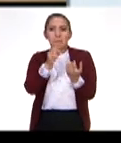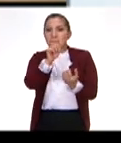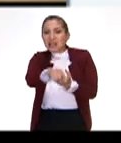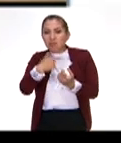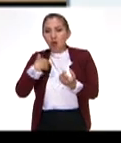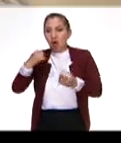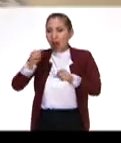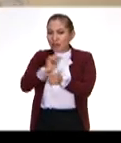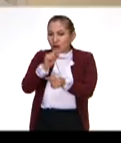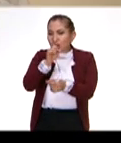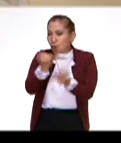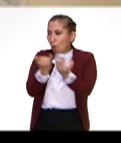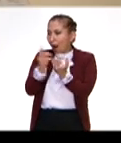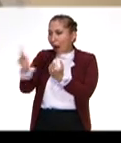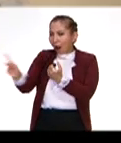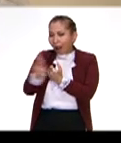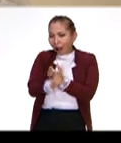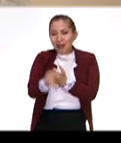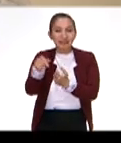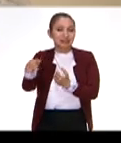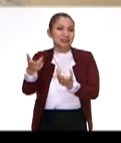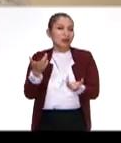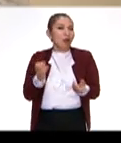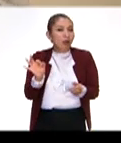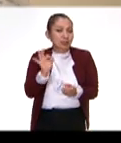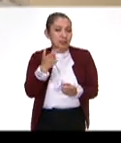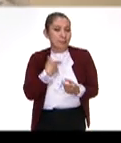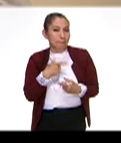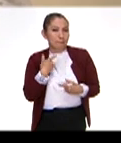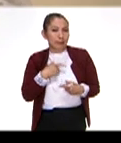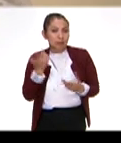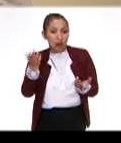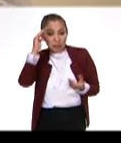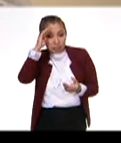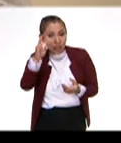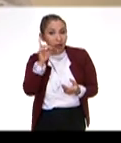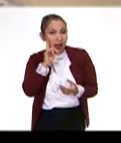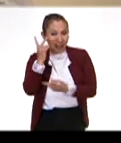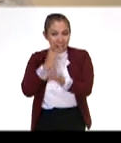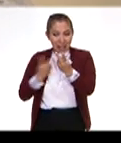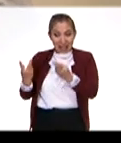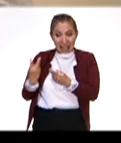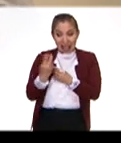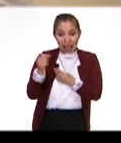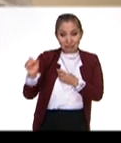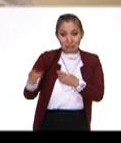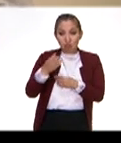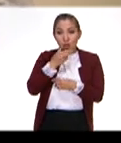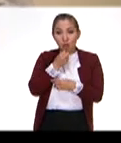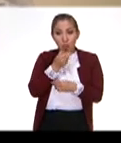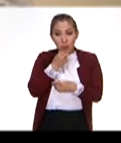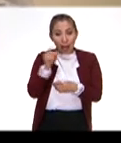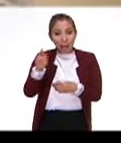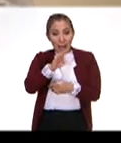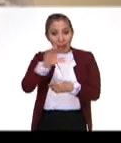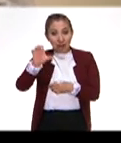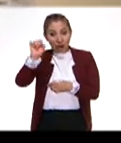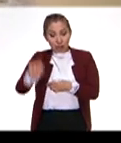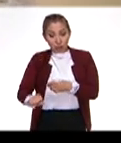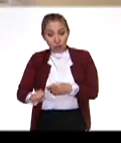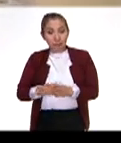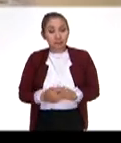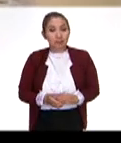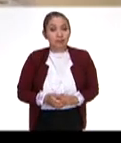este tipo de actores. No se diga la persona, la señora que venía dirigiendo un monólogo de la Baja California